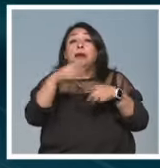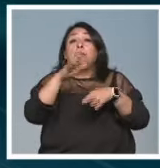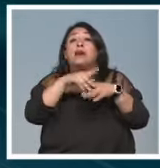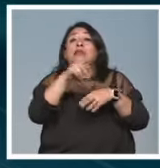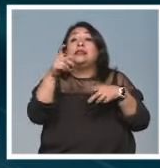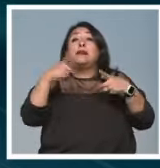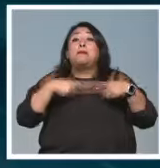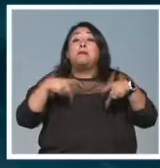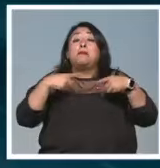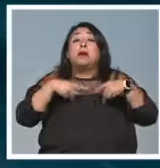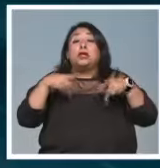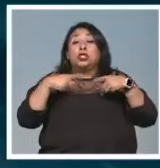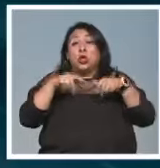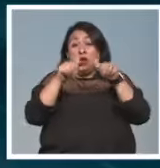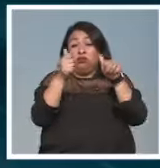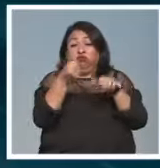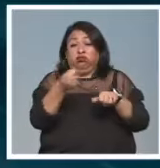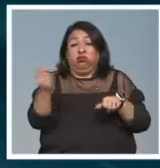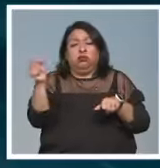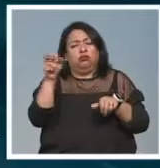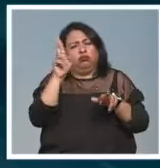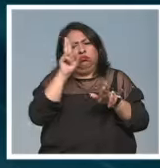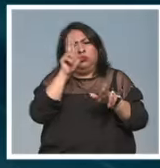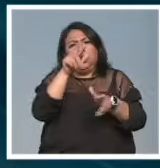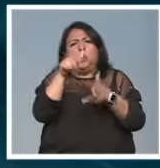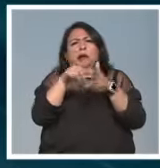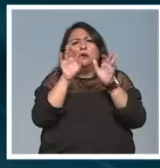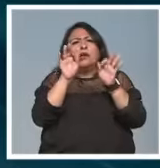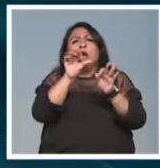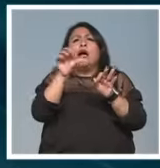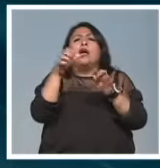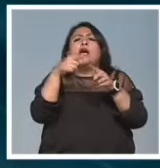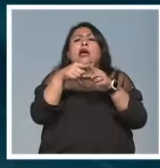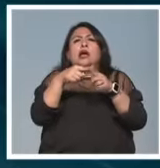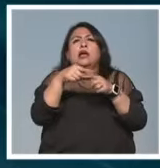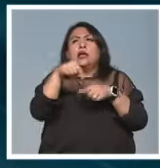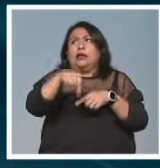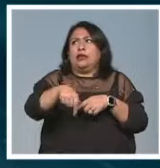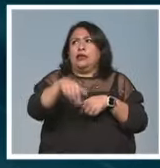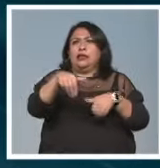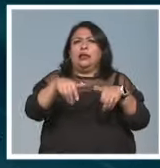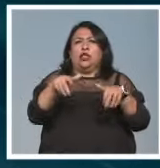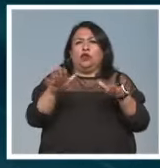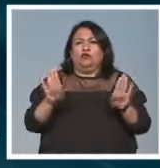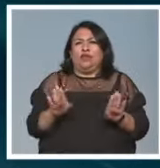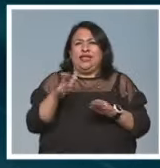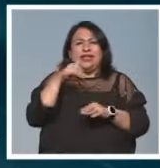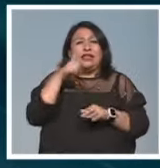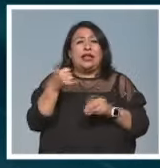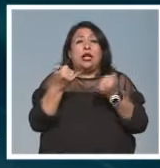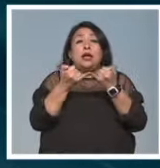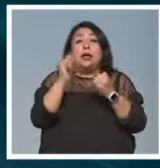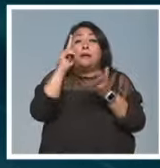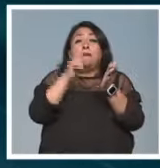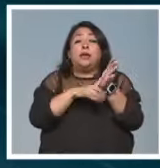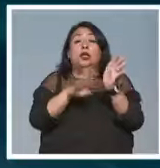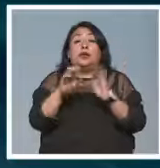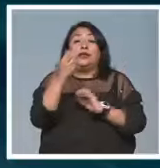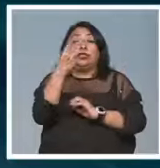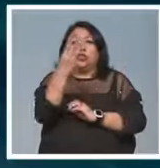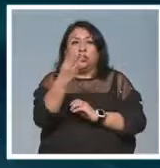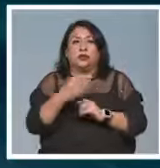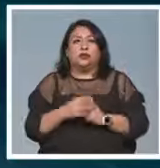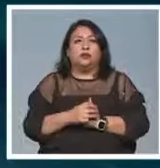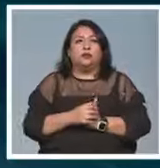100 artistas. ¿Qué mejor lugar para rendir tributo al músico luqués que este teatro a la italiana, inaugurado en 1903?